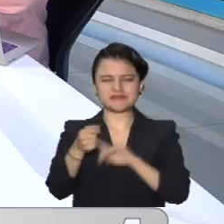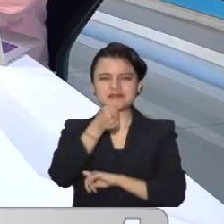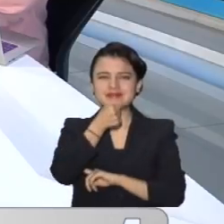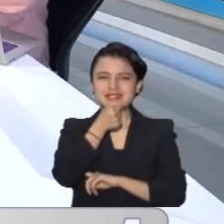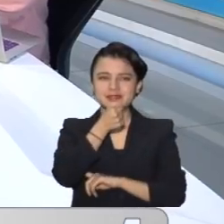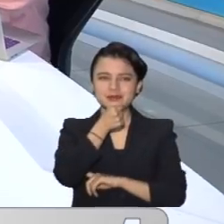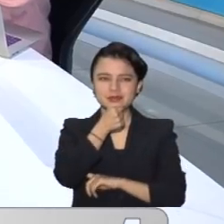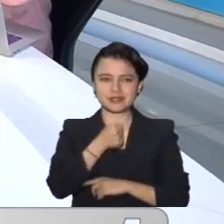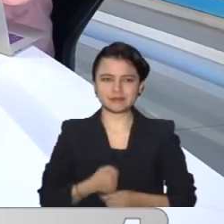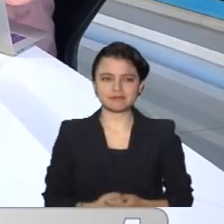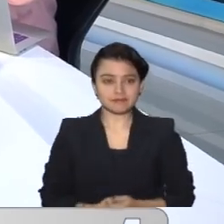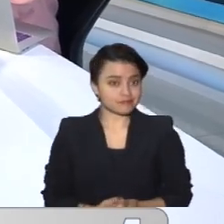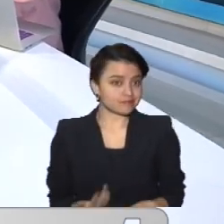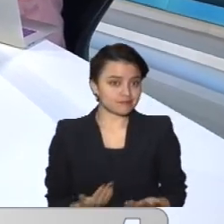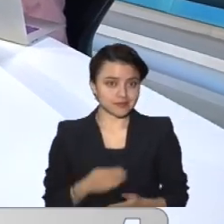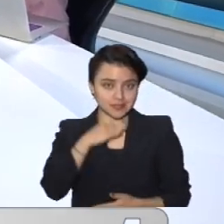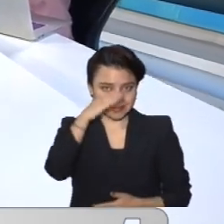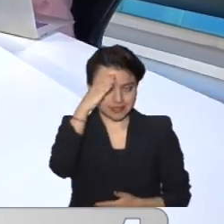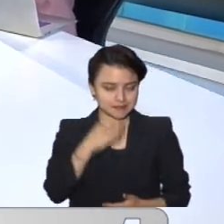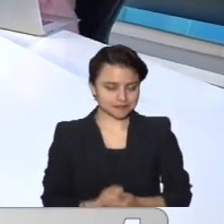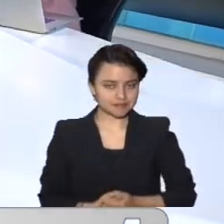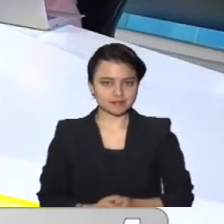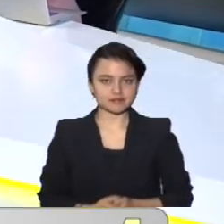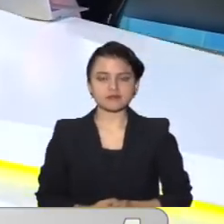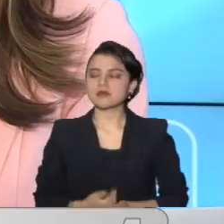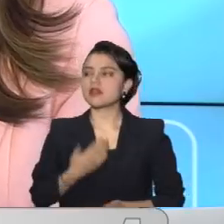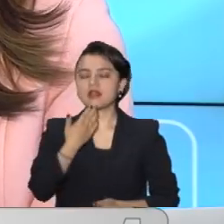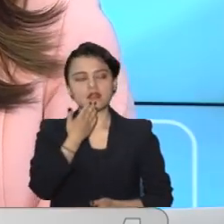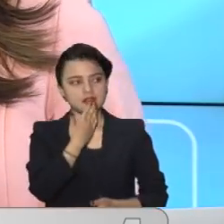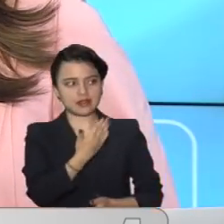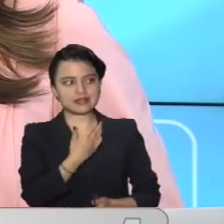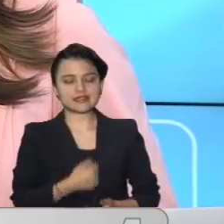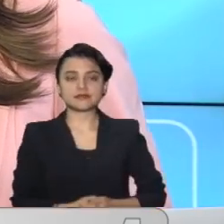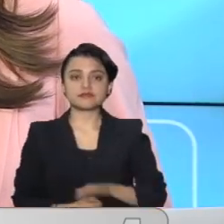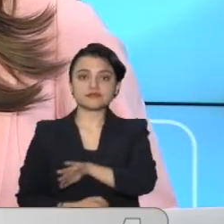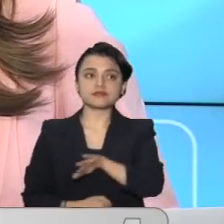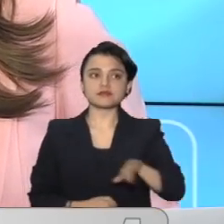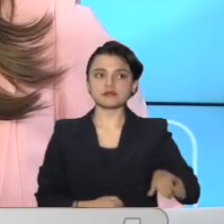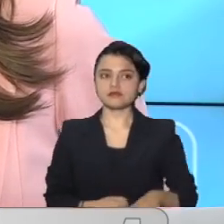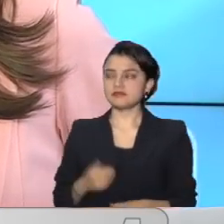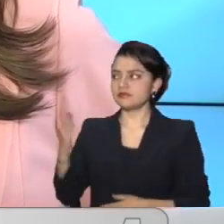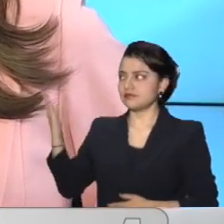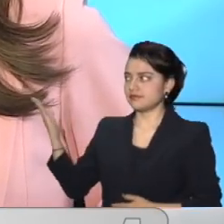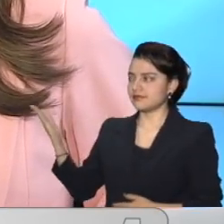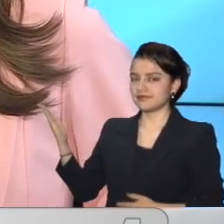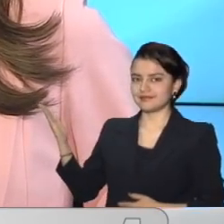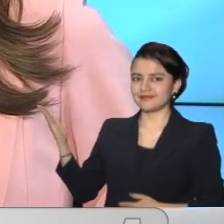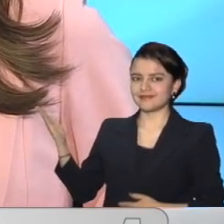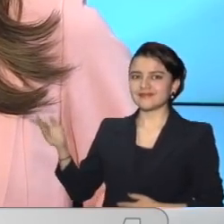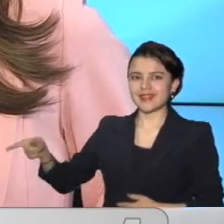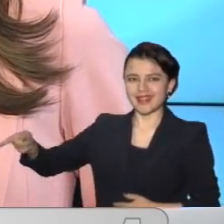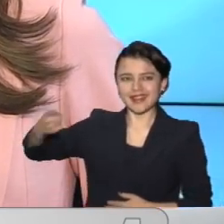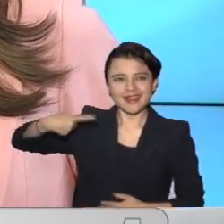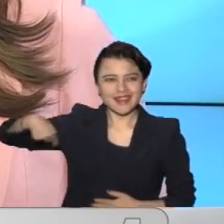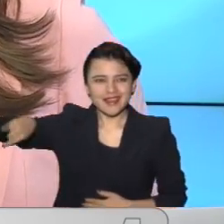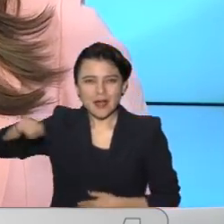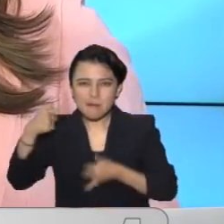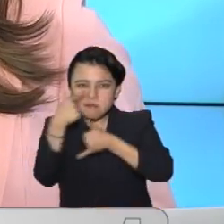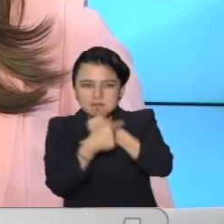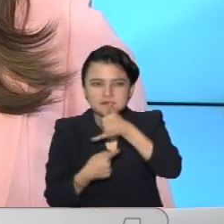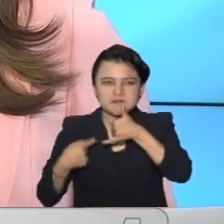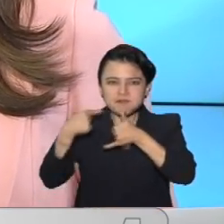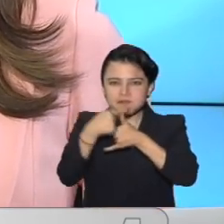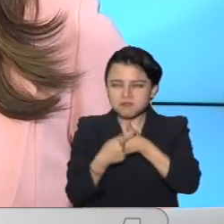ampliación de estas noticias desde Medellín. Así es, Yusy, muchas gracias. Las centrales obreras se preparan para comenzar a discutir el ajuste